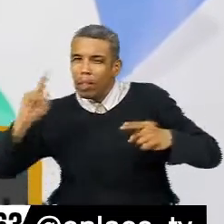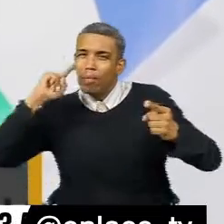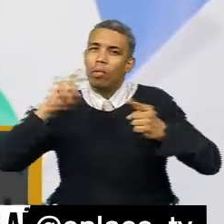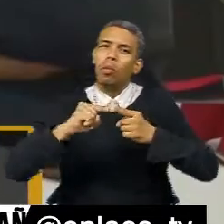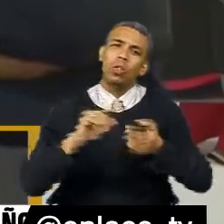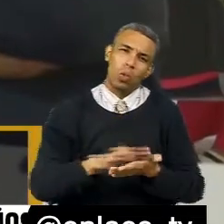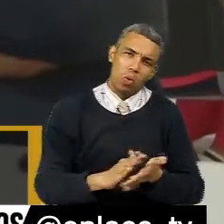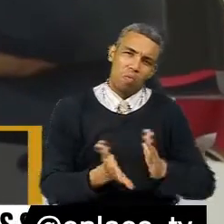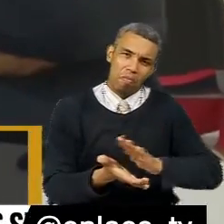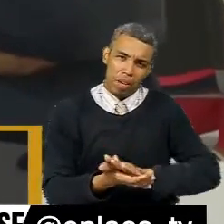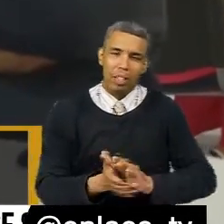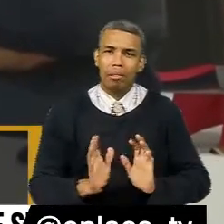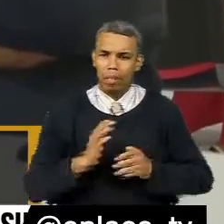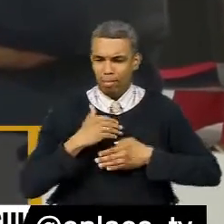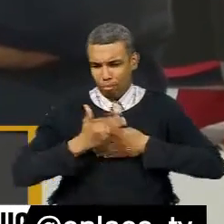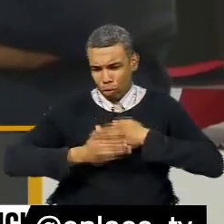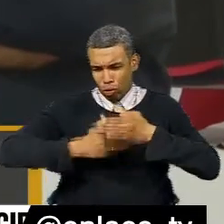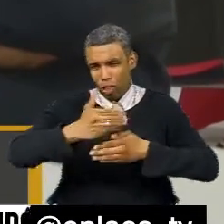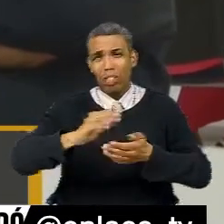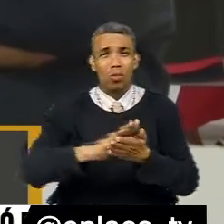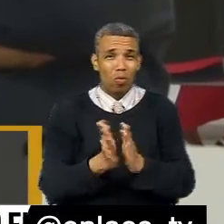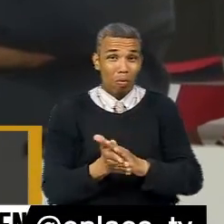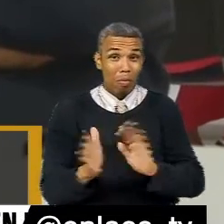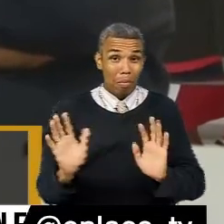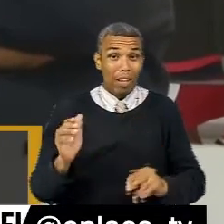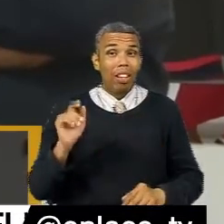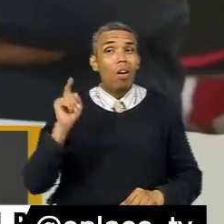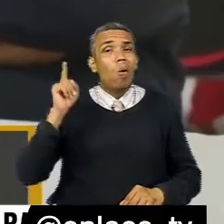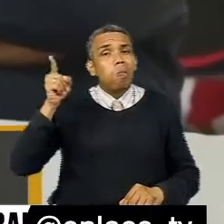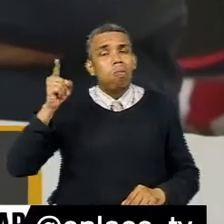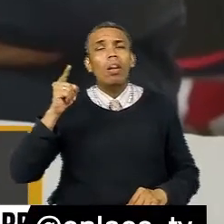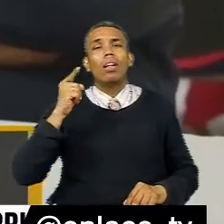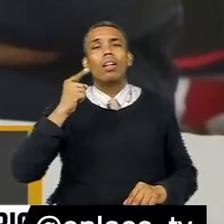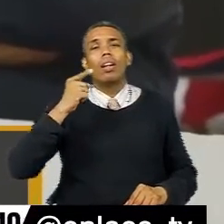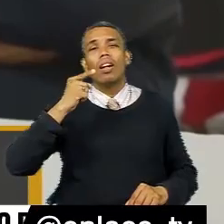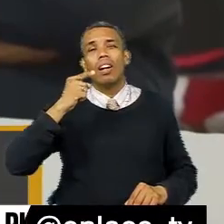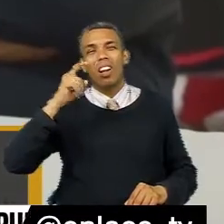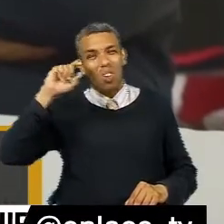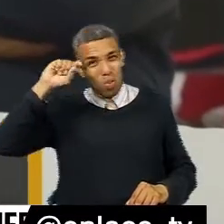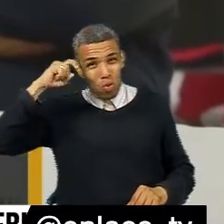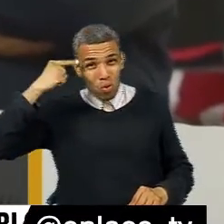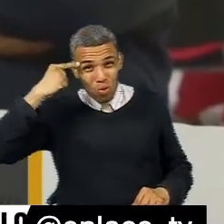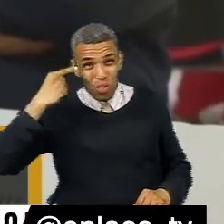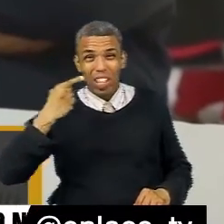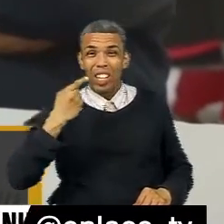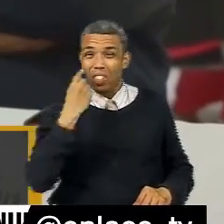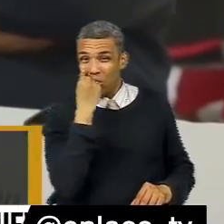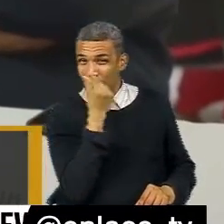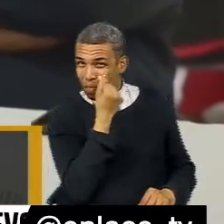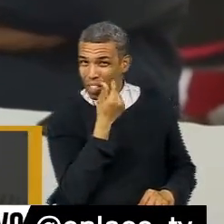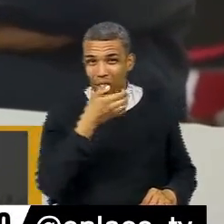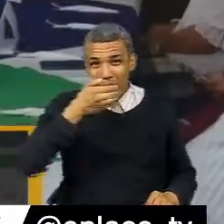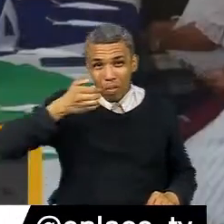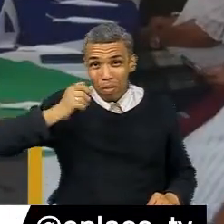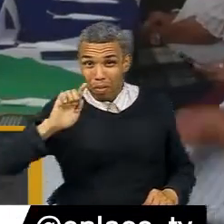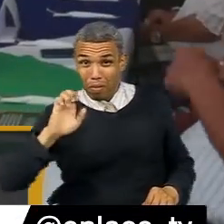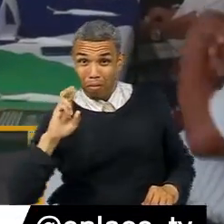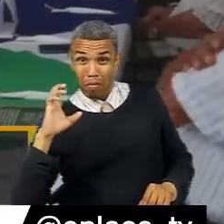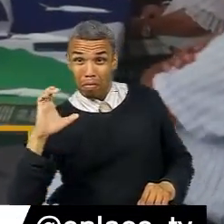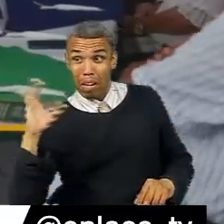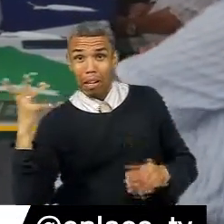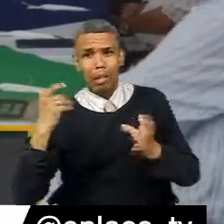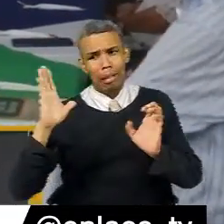acompañamiento a todo el proceso de paz que vive nuestro país. ¿Quién más que nosotros, que hemos liderado durante 29 años la paz en Colombia